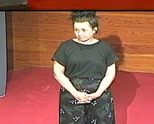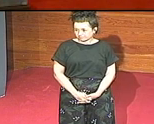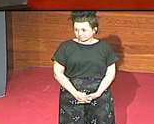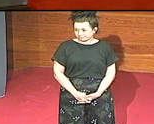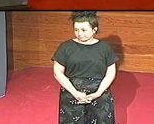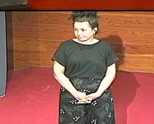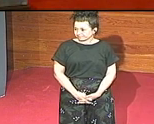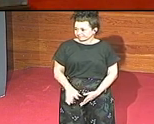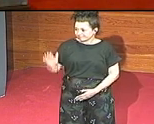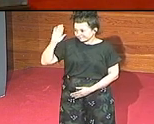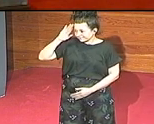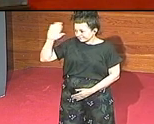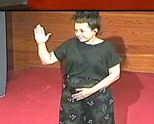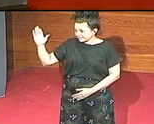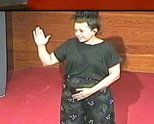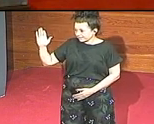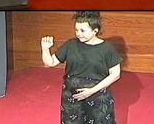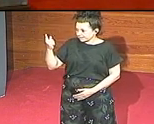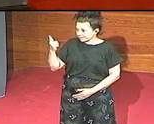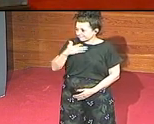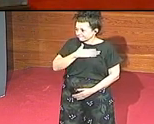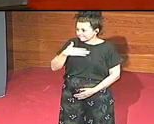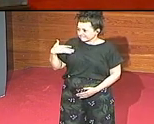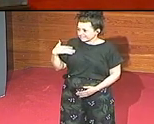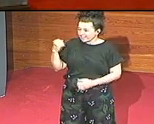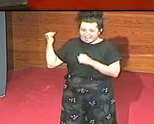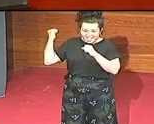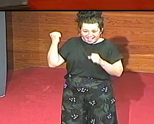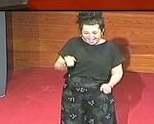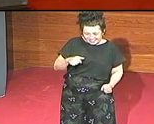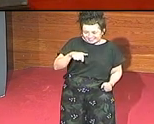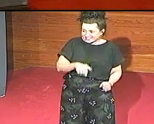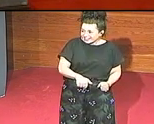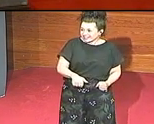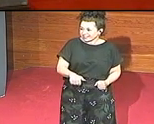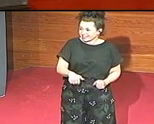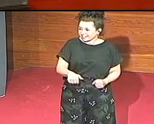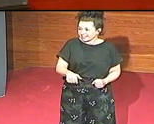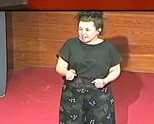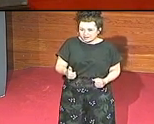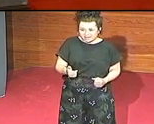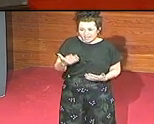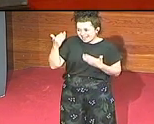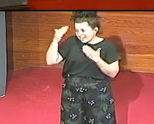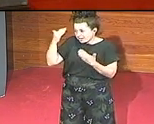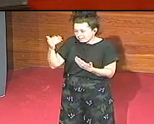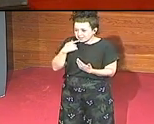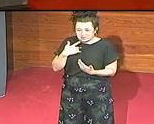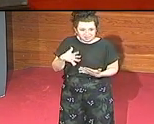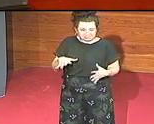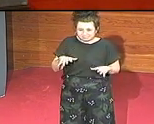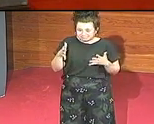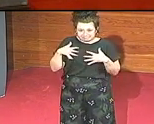para felicitarte no se llevo muchos años viniendo aquí y por eso me quedo sin palabras me encanta mi